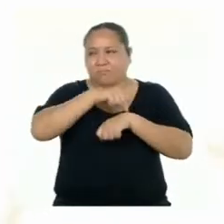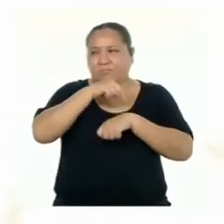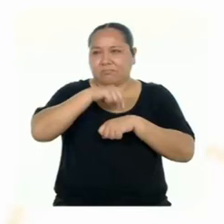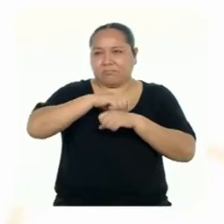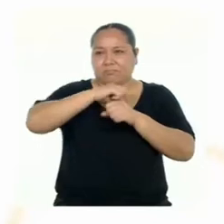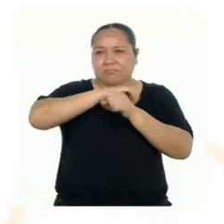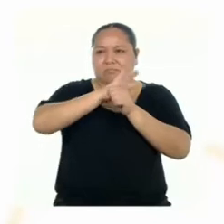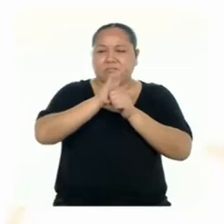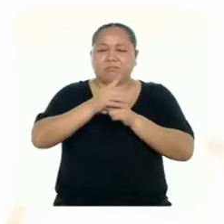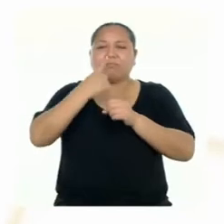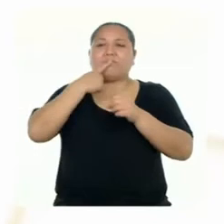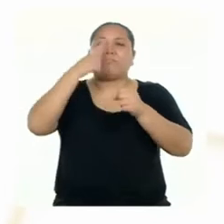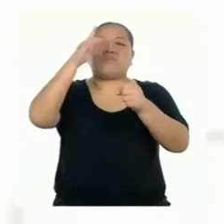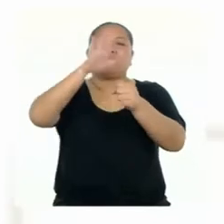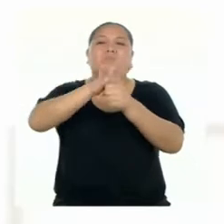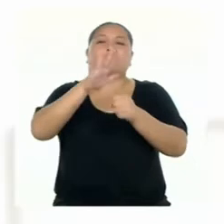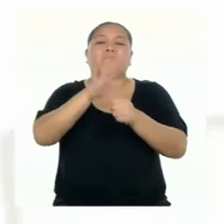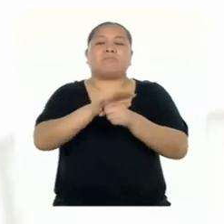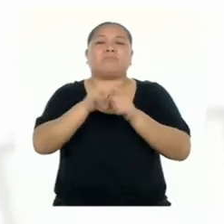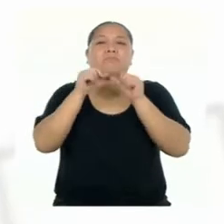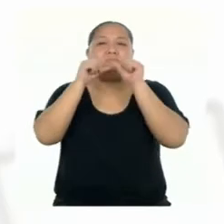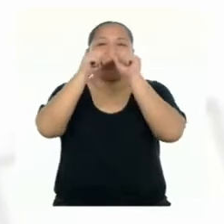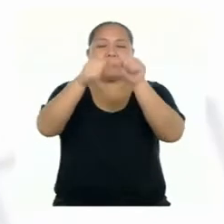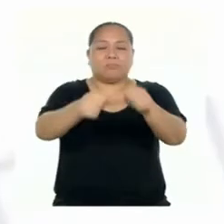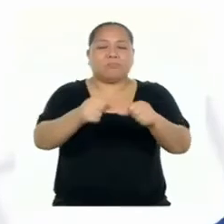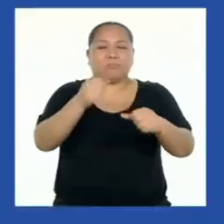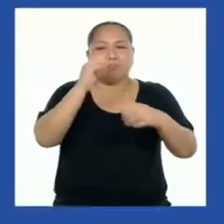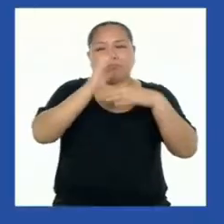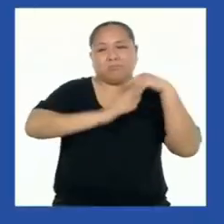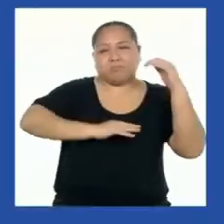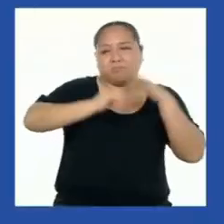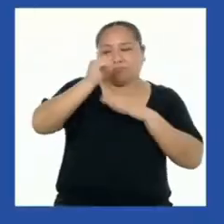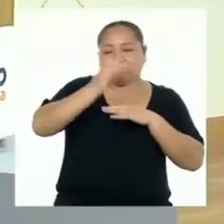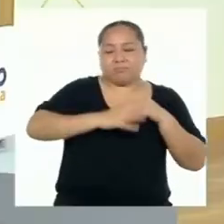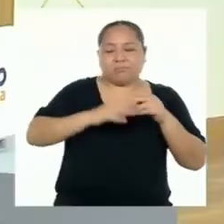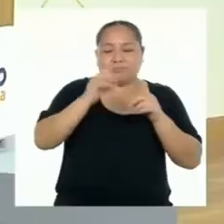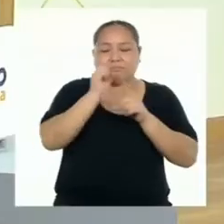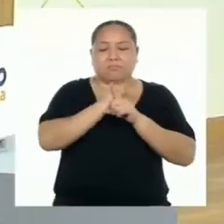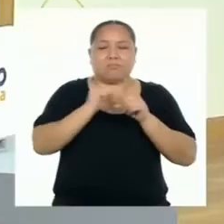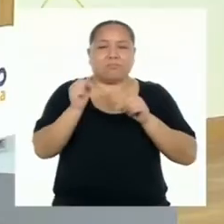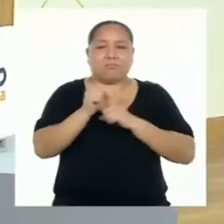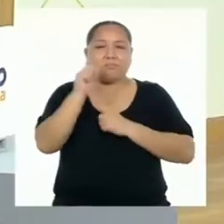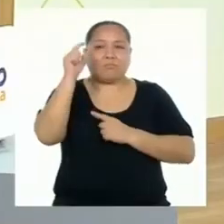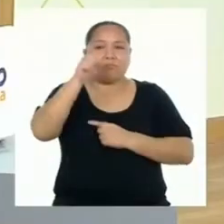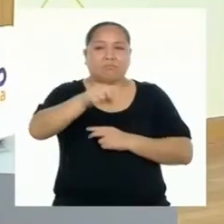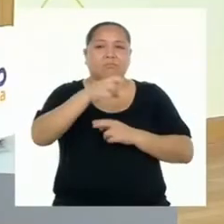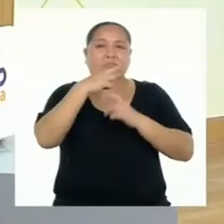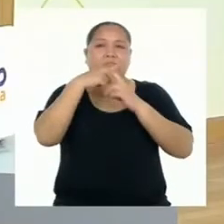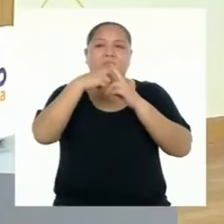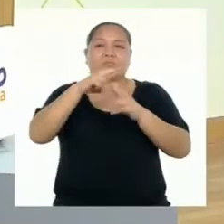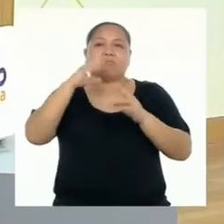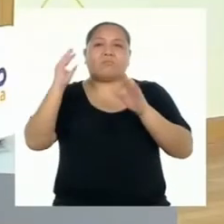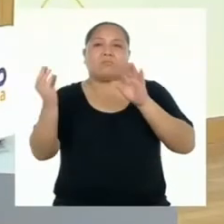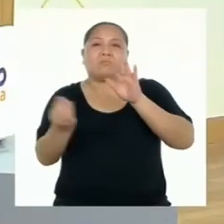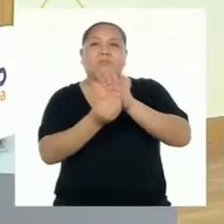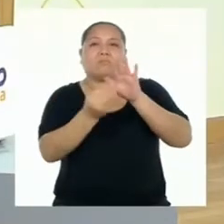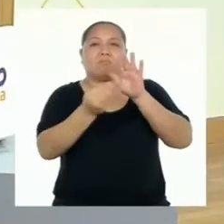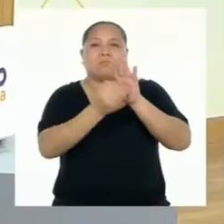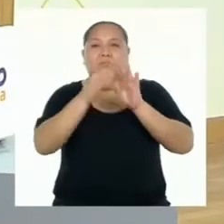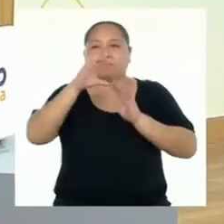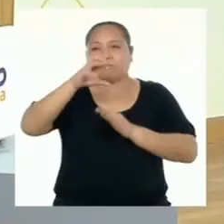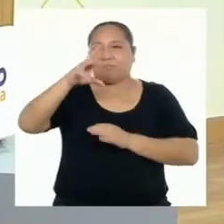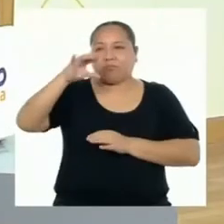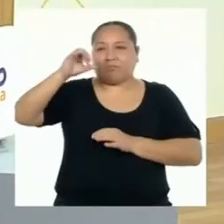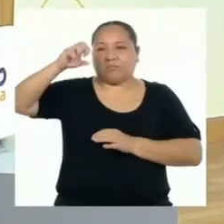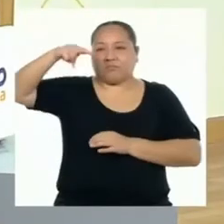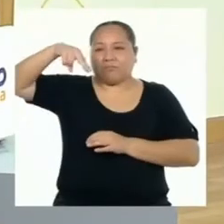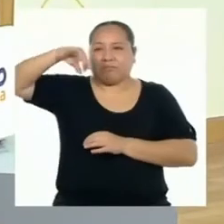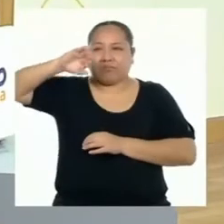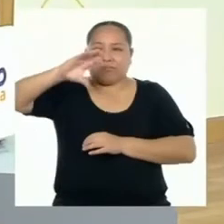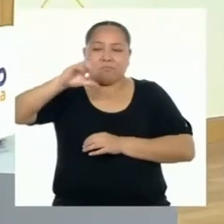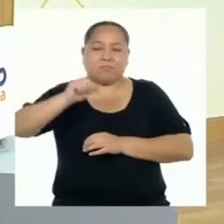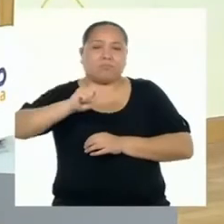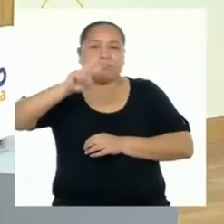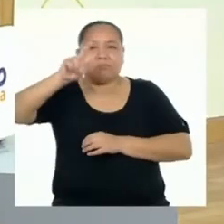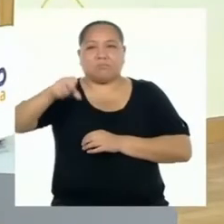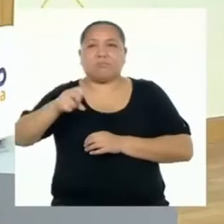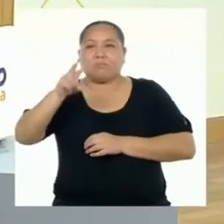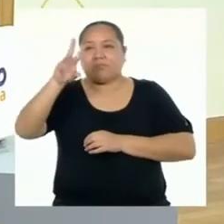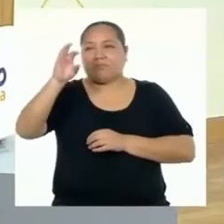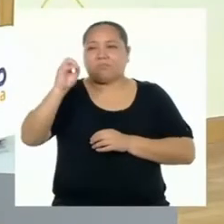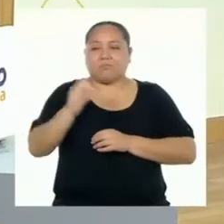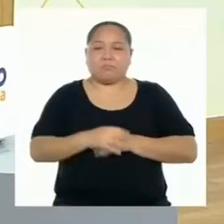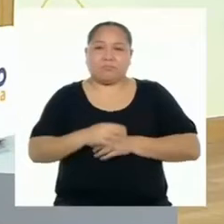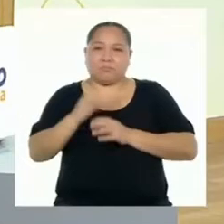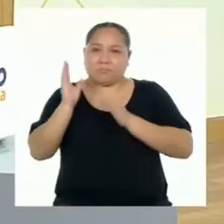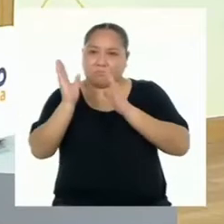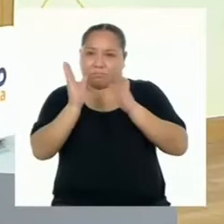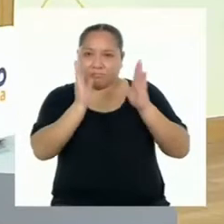y un compromiso para seguir construyéndonos como sociedad. Y ese resultado lo agregaremos a la Crónica 2020, que estás elaborando en